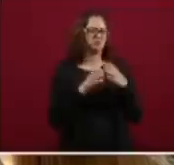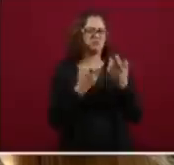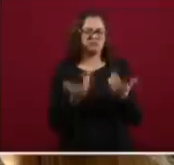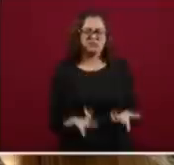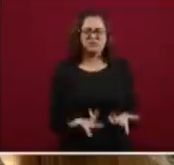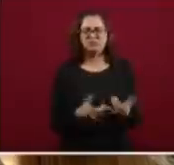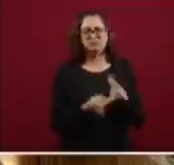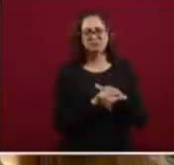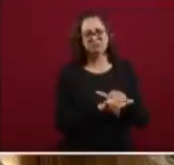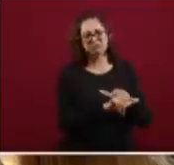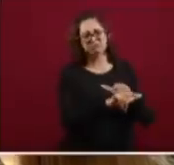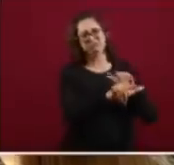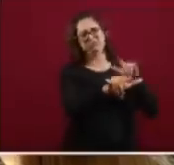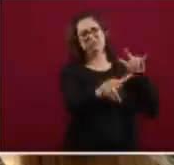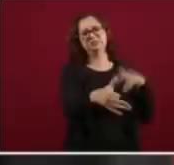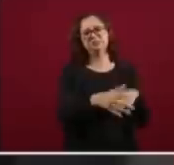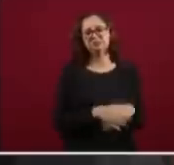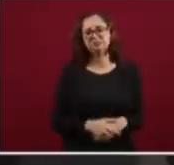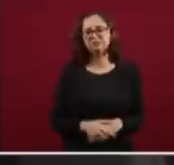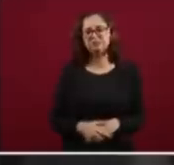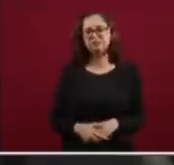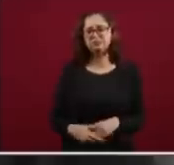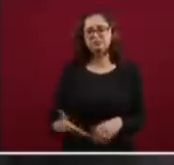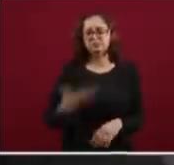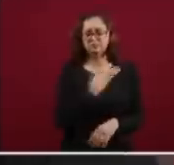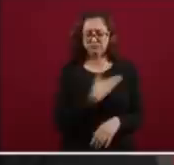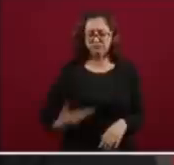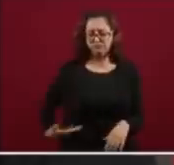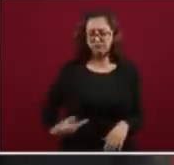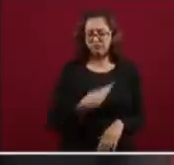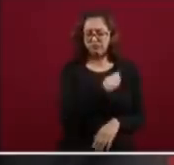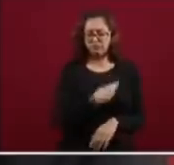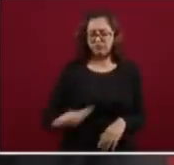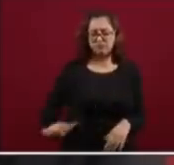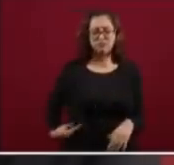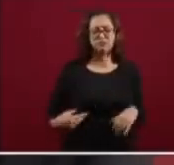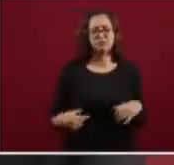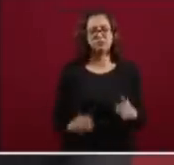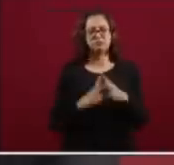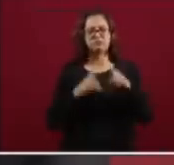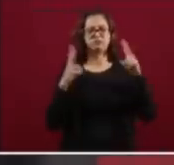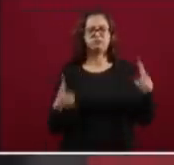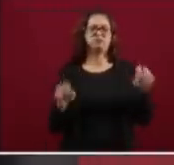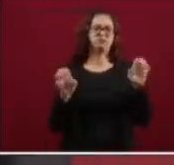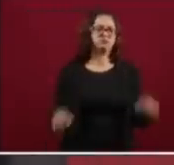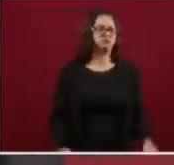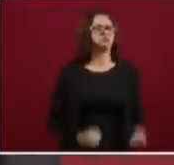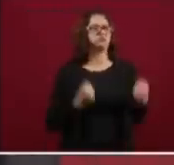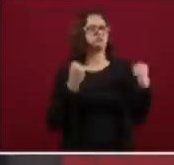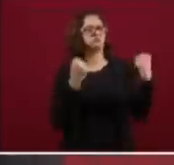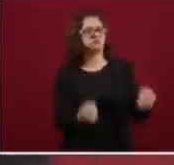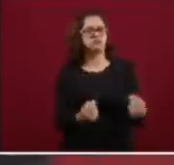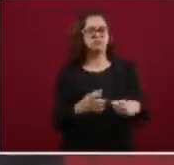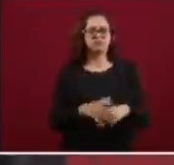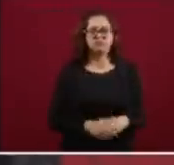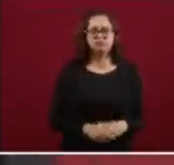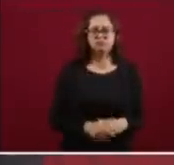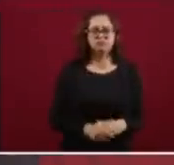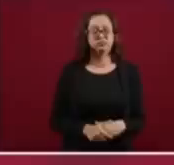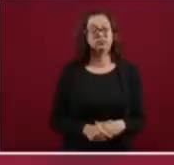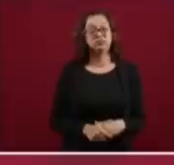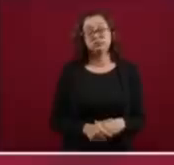si van los presidentes municipales cada presente muy bien su camioneta y a veces